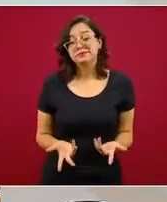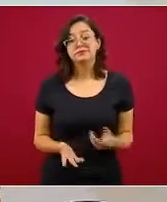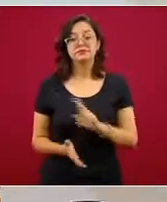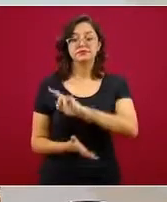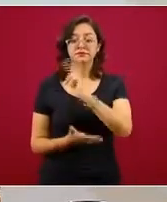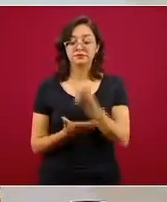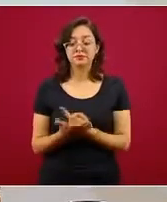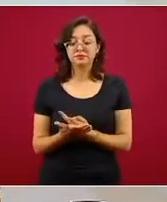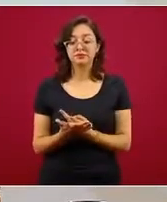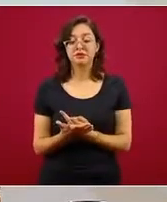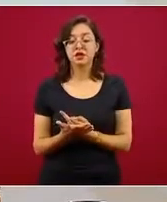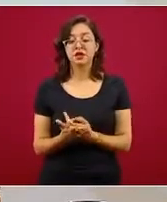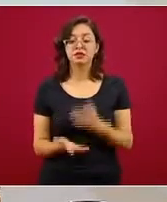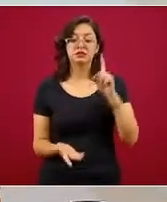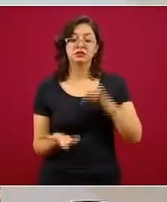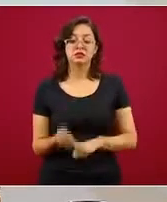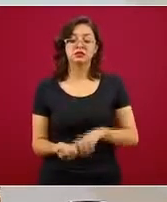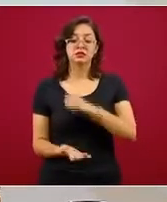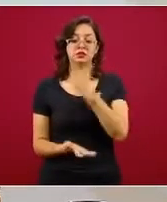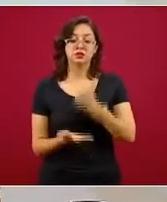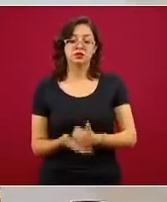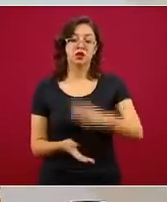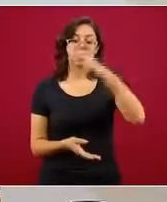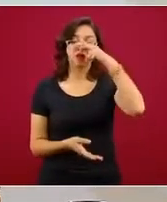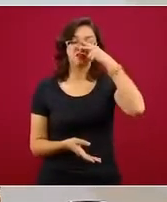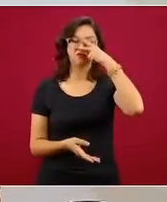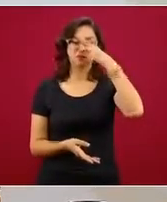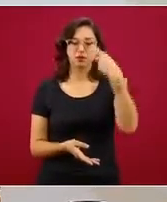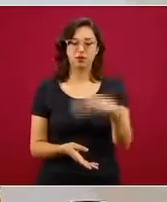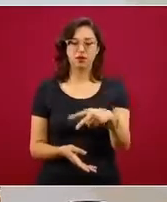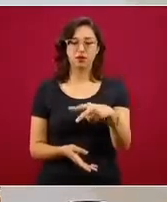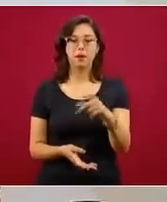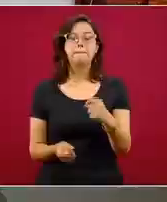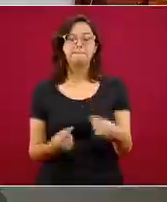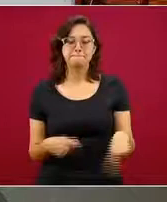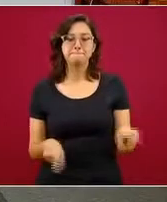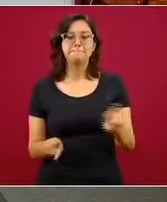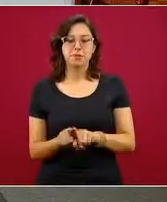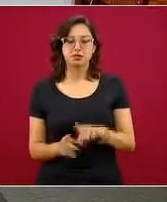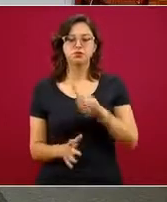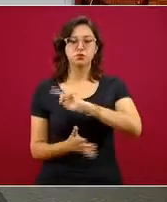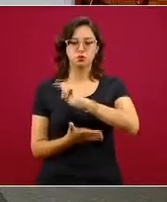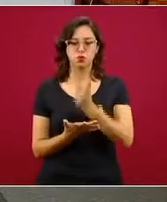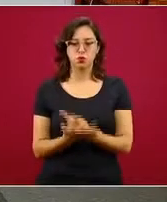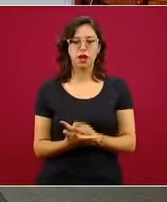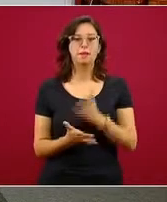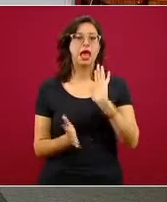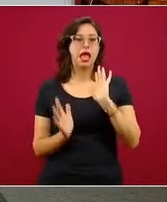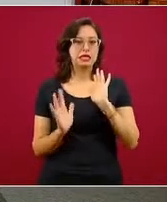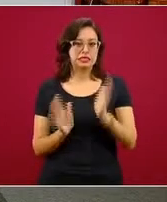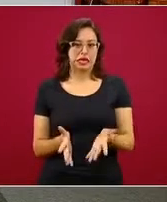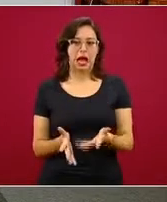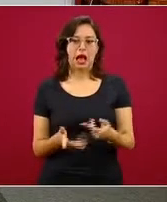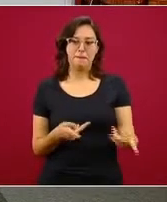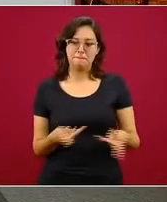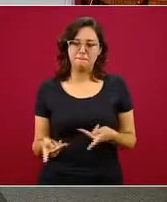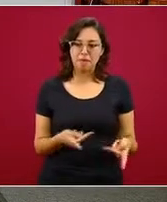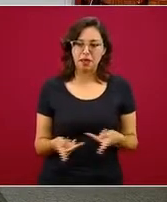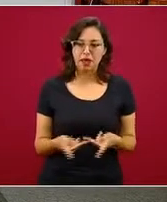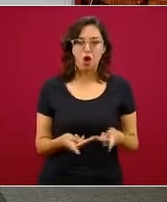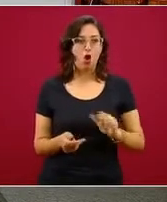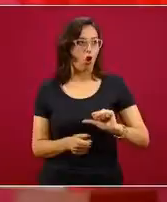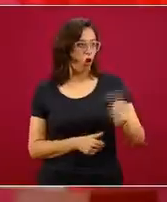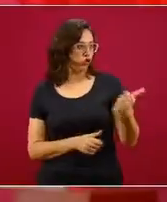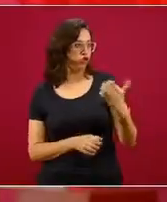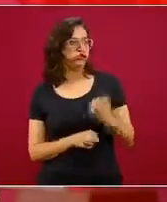¿verdad? En programas específicos como el que tiene la Ciudad de México y también el mismo tipo de programa que ya estamos preparando para otras